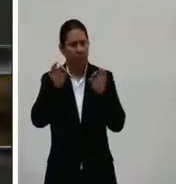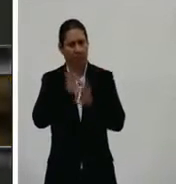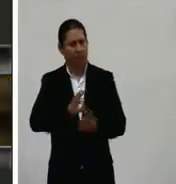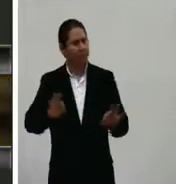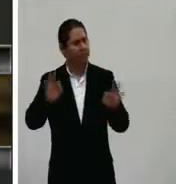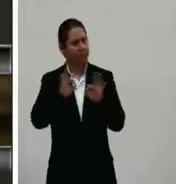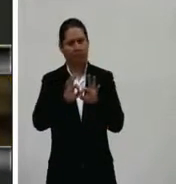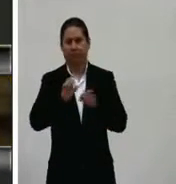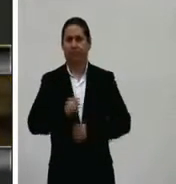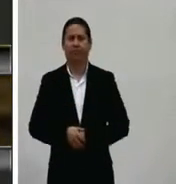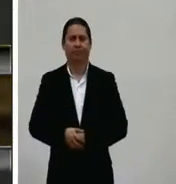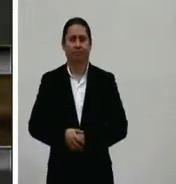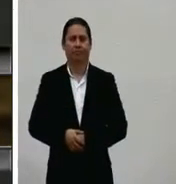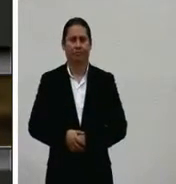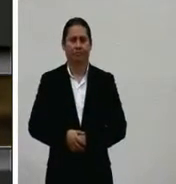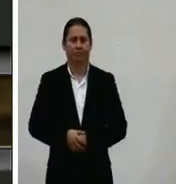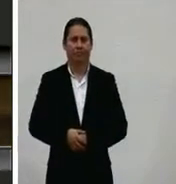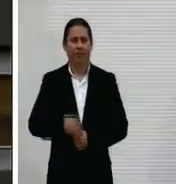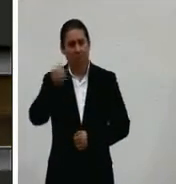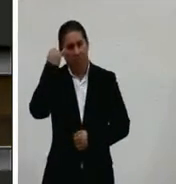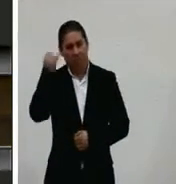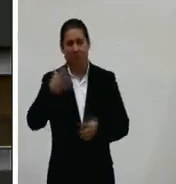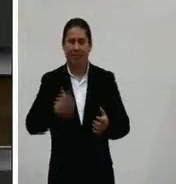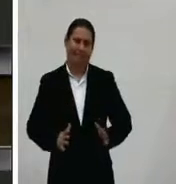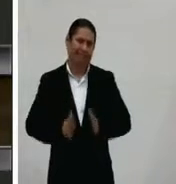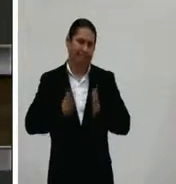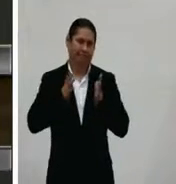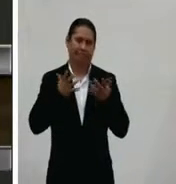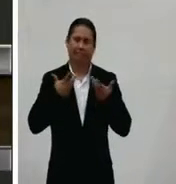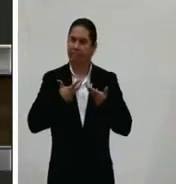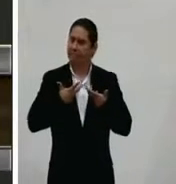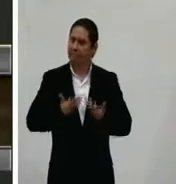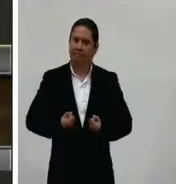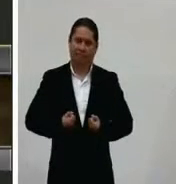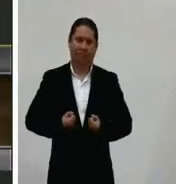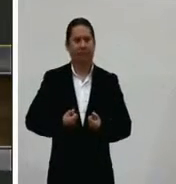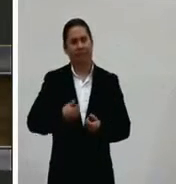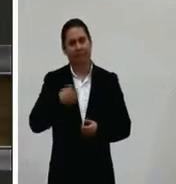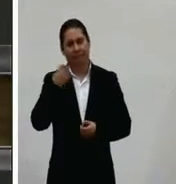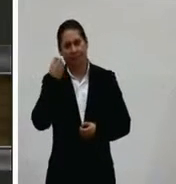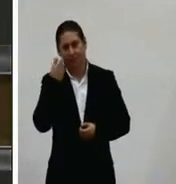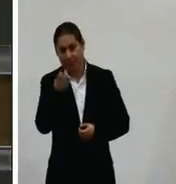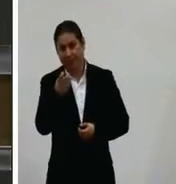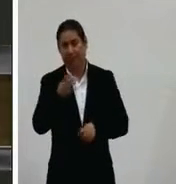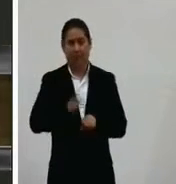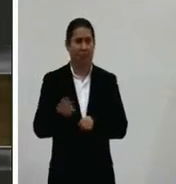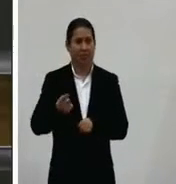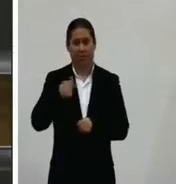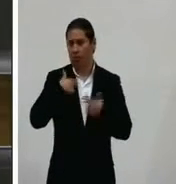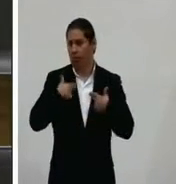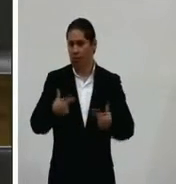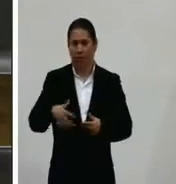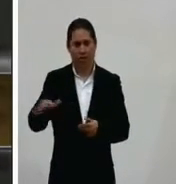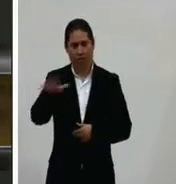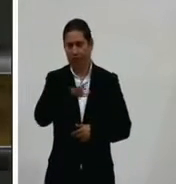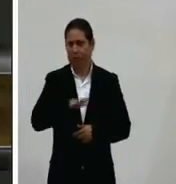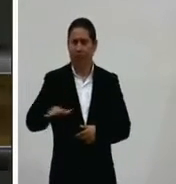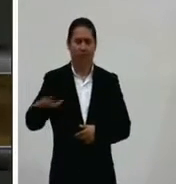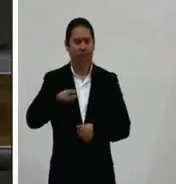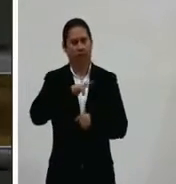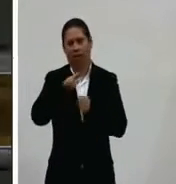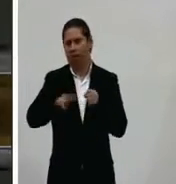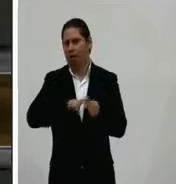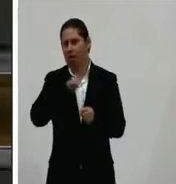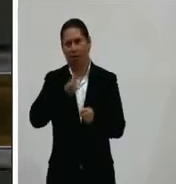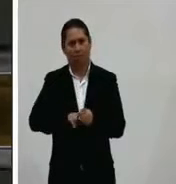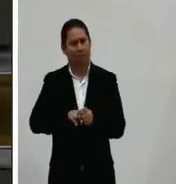humana. El dolor por las pérdidas es parte de nuestra condición como seres humanos y de nuestra naturaleza